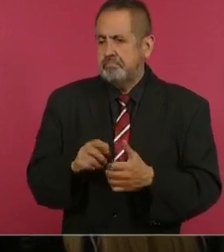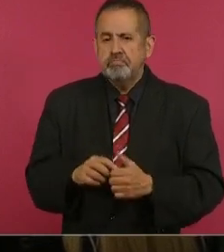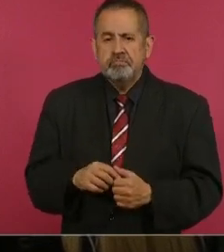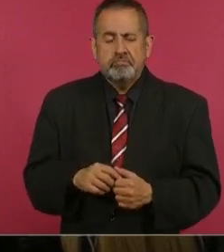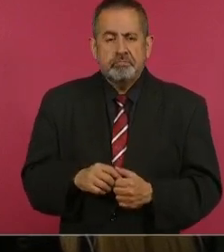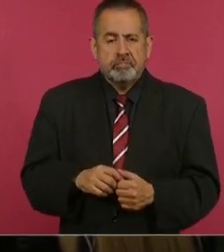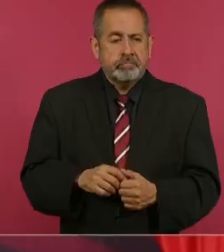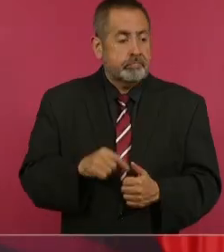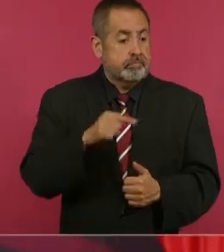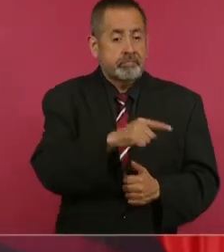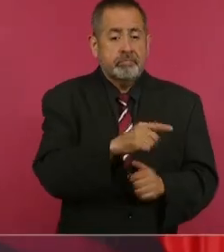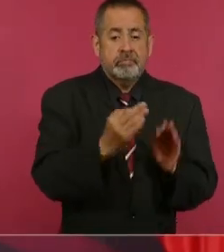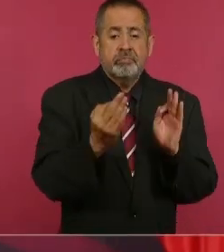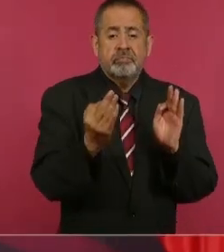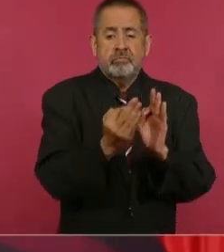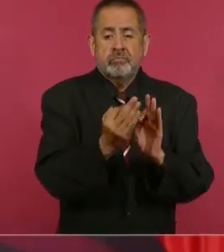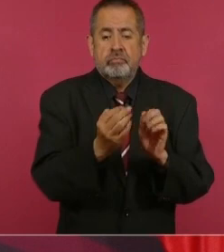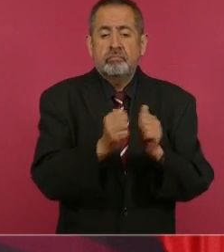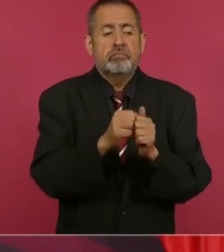la cercanía